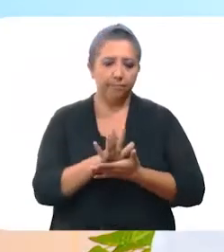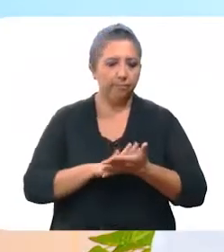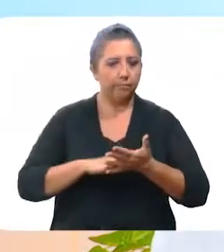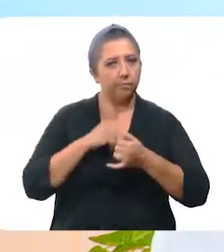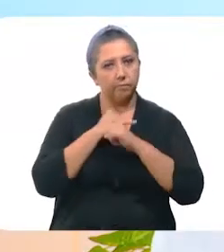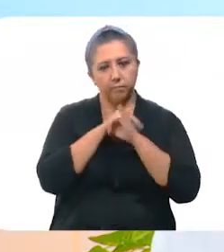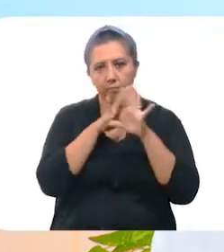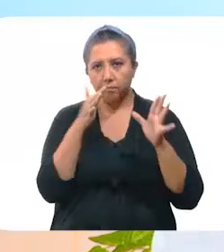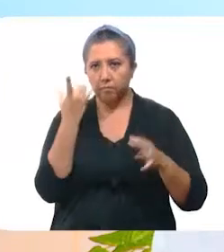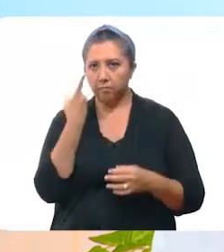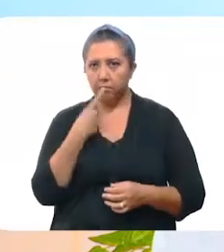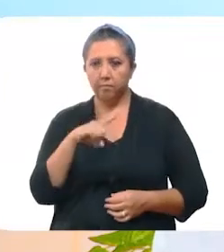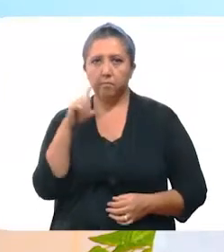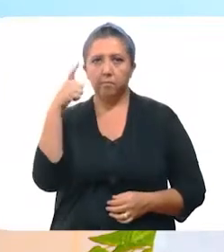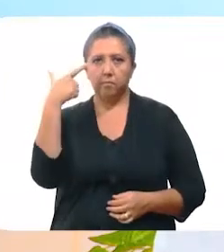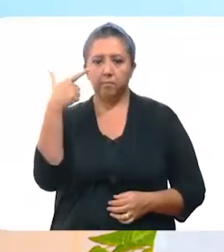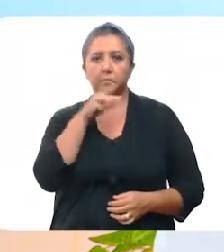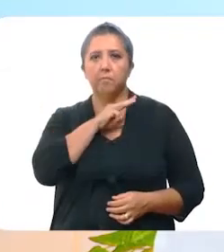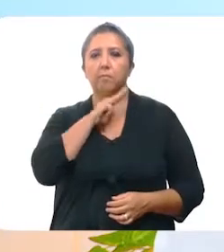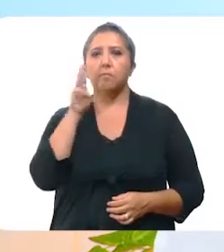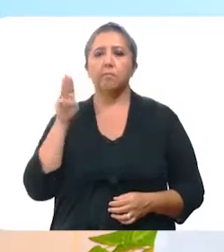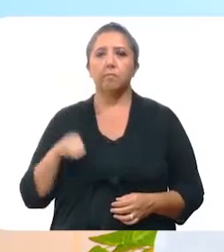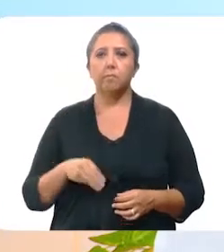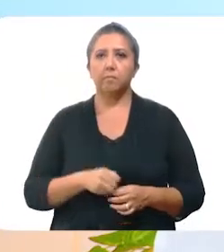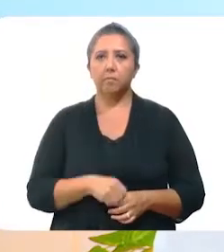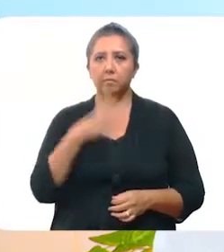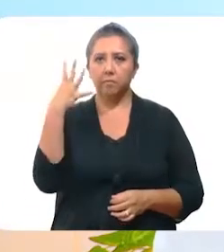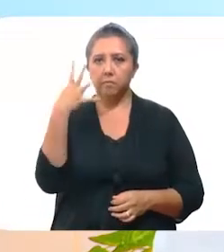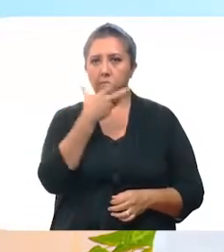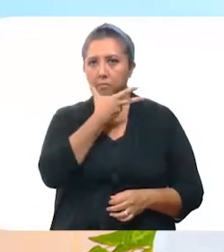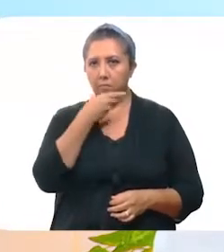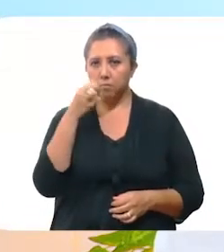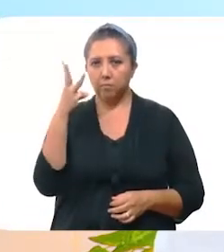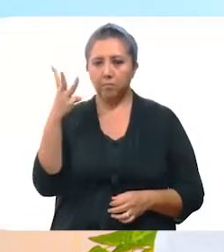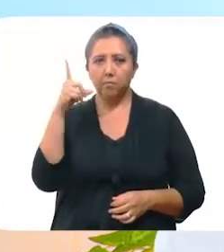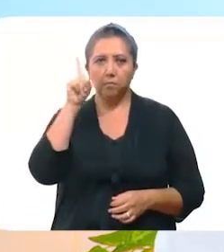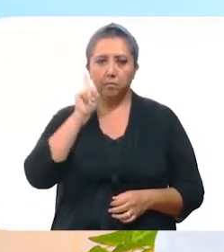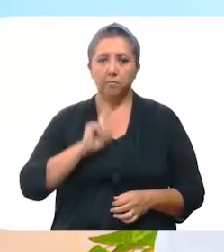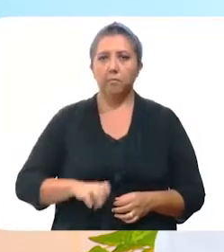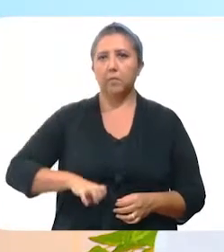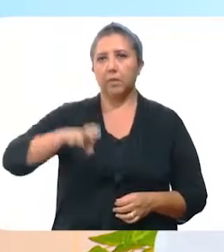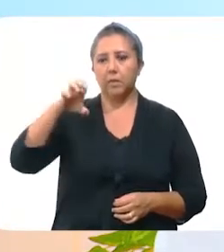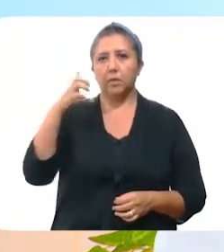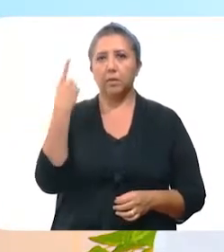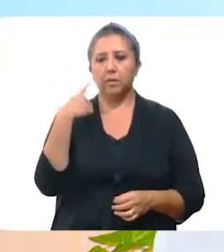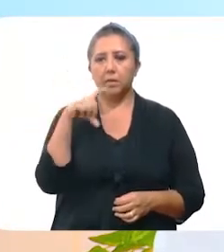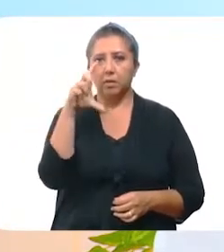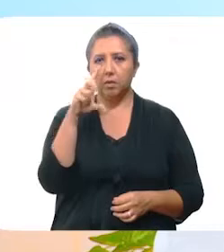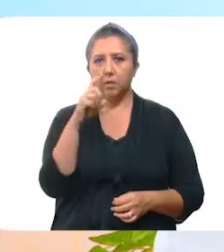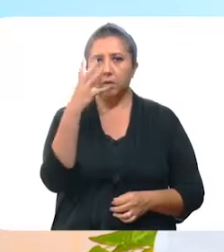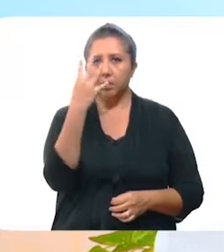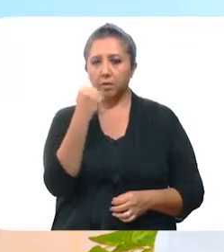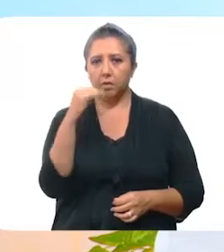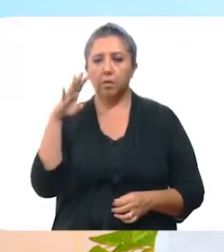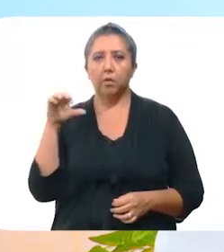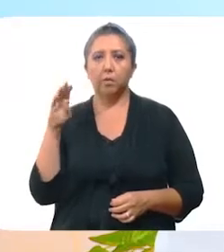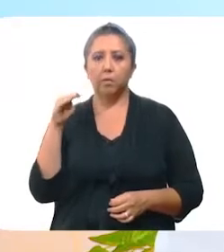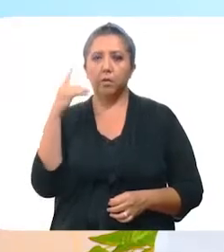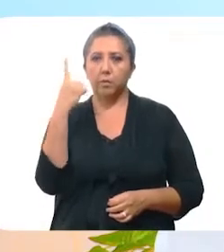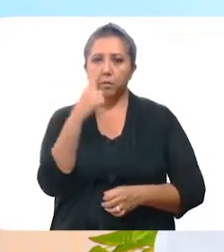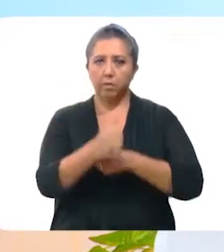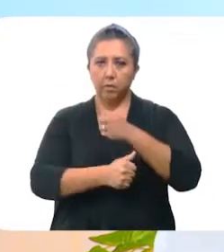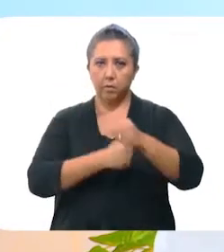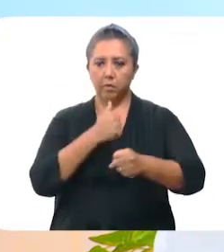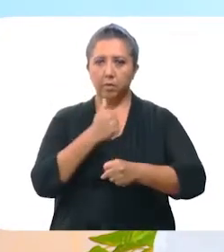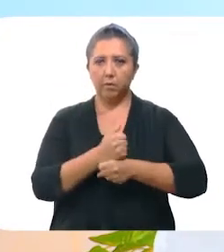Lamentablemente en este parte médico informamos de 7 fallecimientos. Son 4 hombres y 3 mujeres, de un rango de edad de 39 a 91